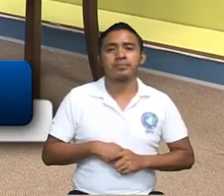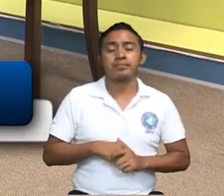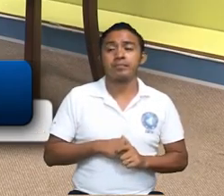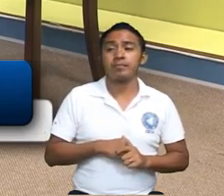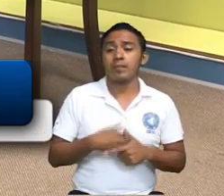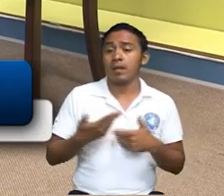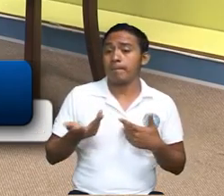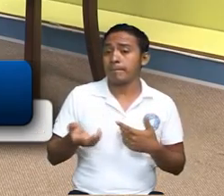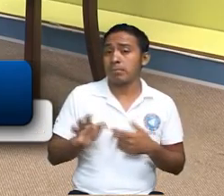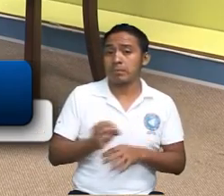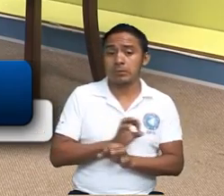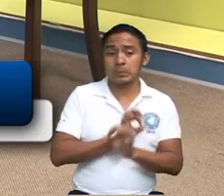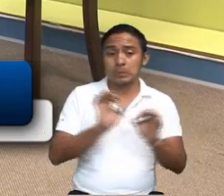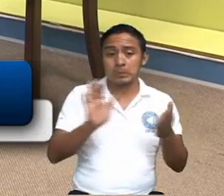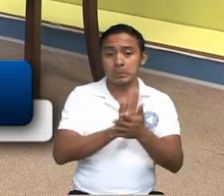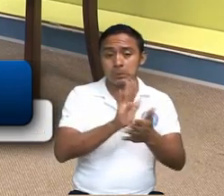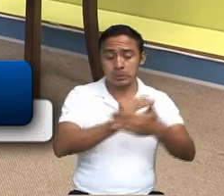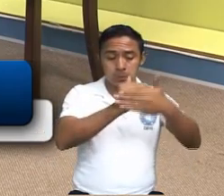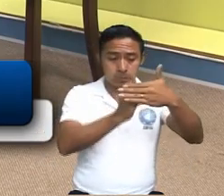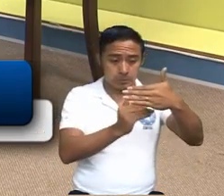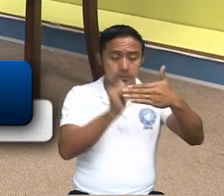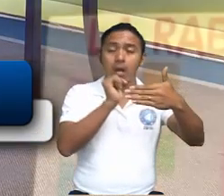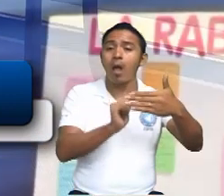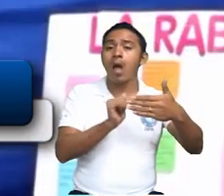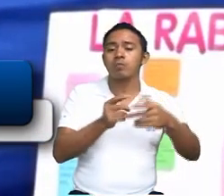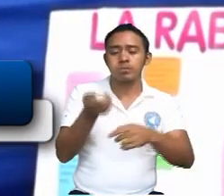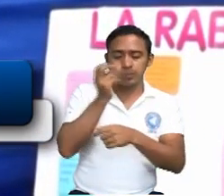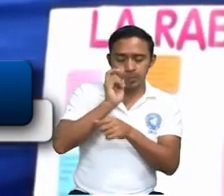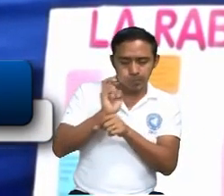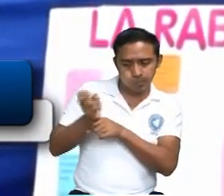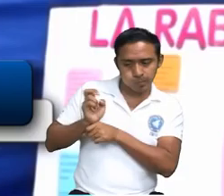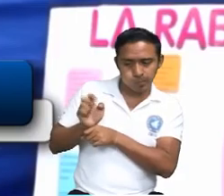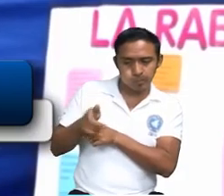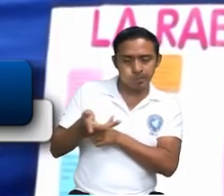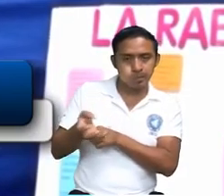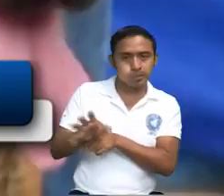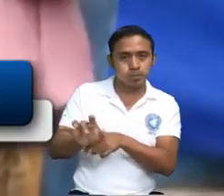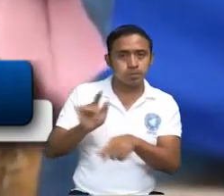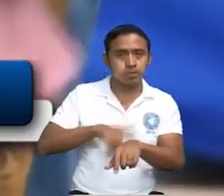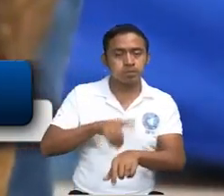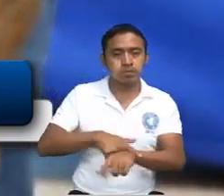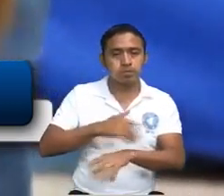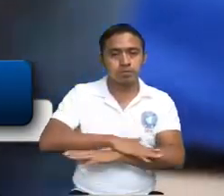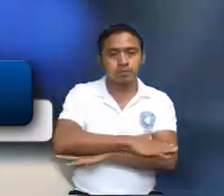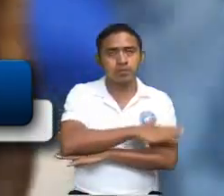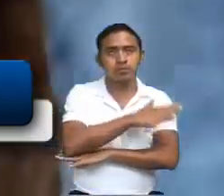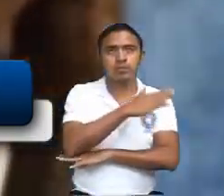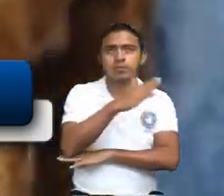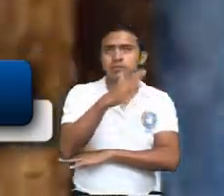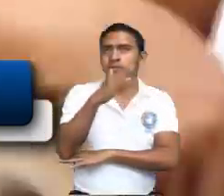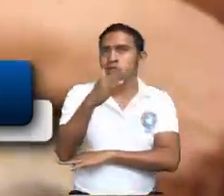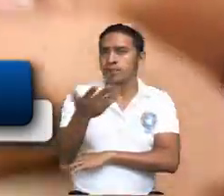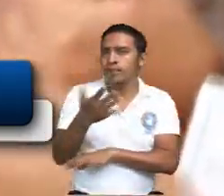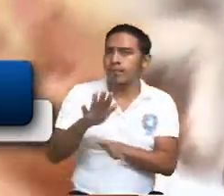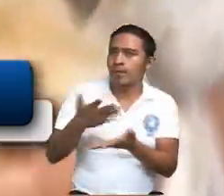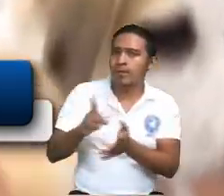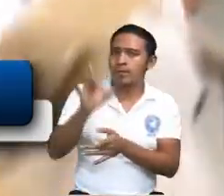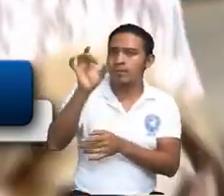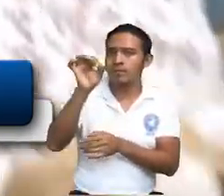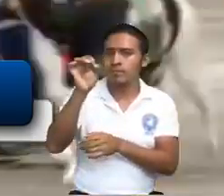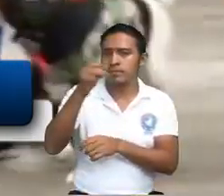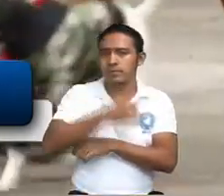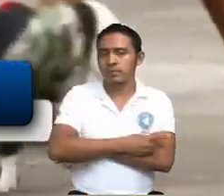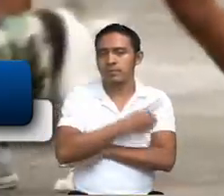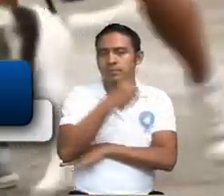no tiene esta certificación, entonces nosotros lo vigilamos. El periodo de incubación, como mínimo, va 10 días,